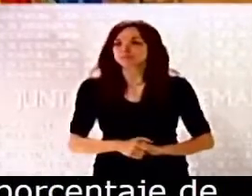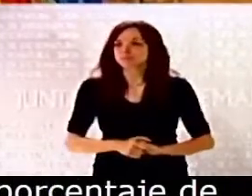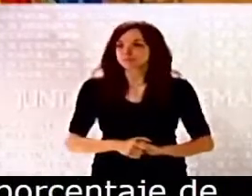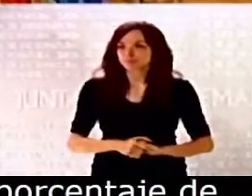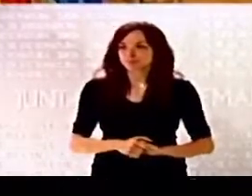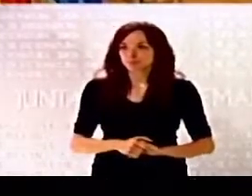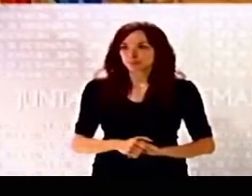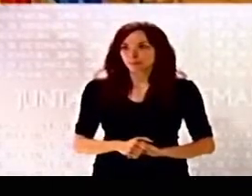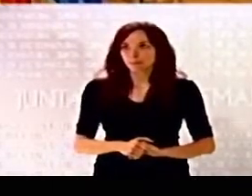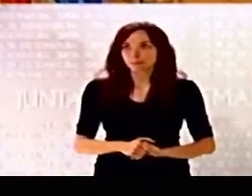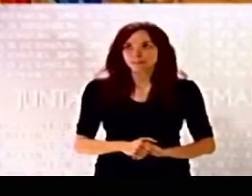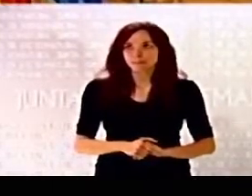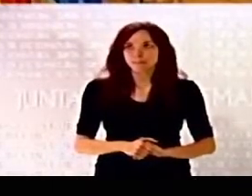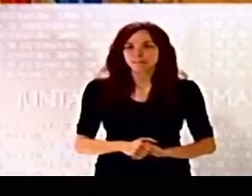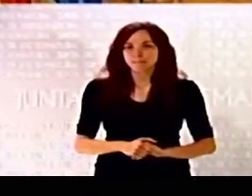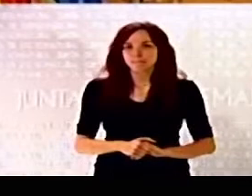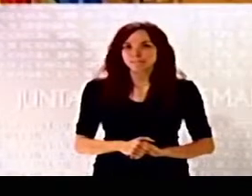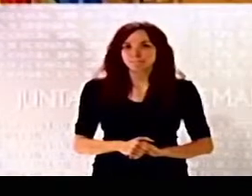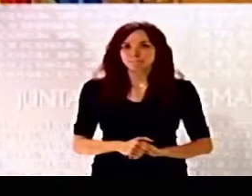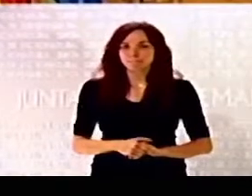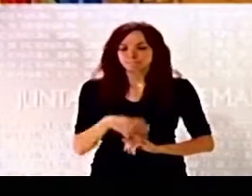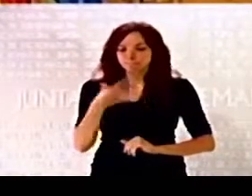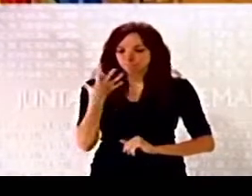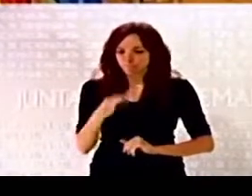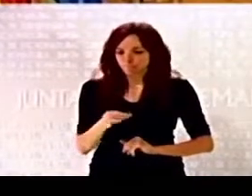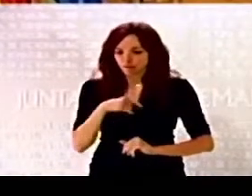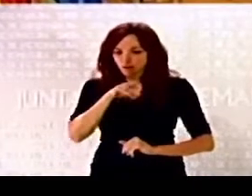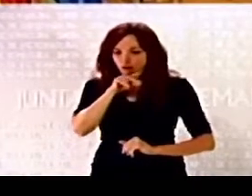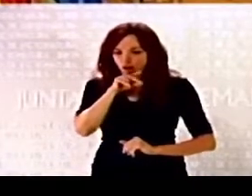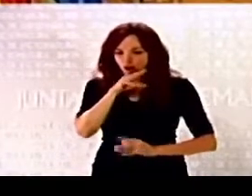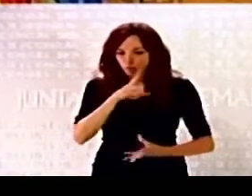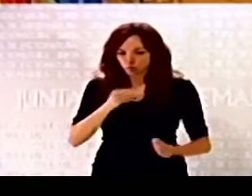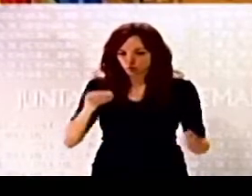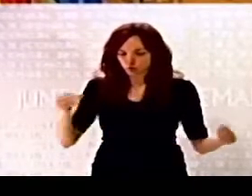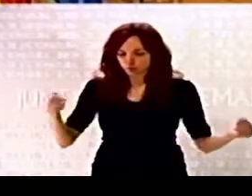Mira que soy pesada y muchas veces me enrollo más de la cuenta con los datos